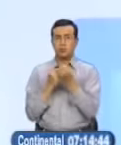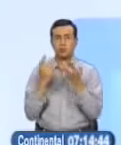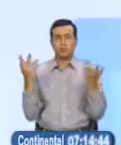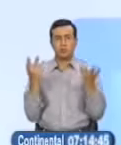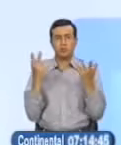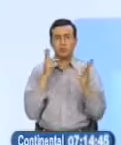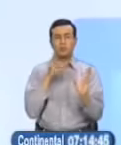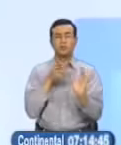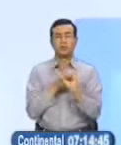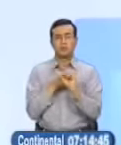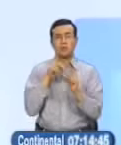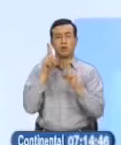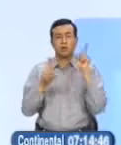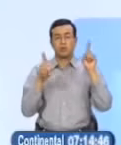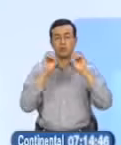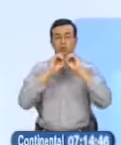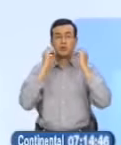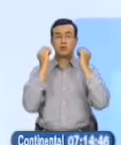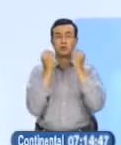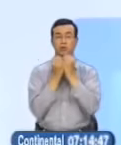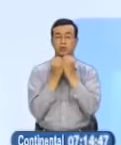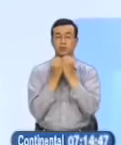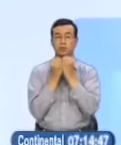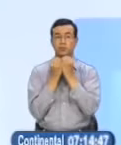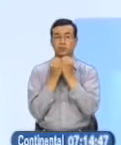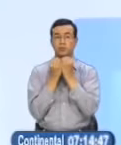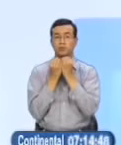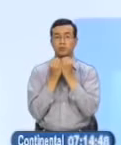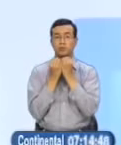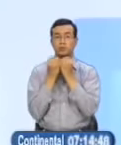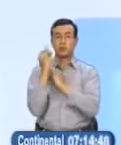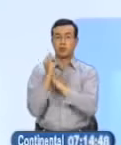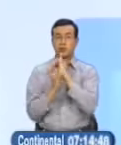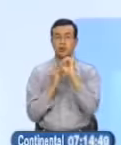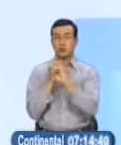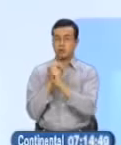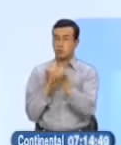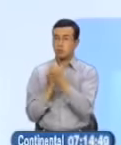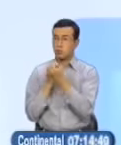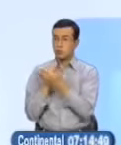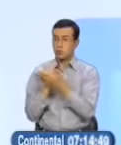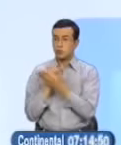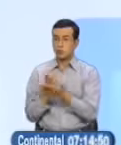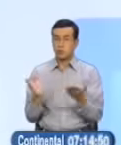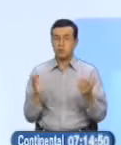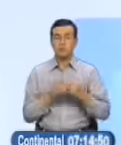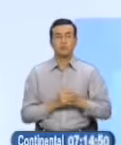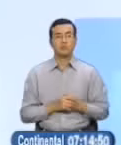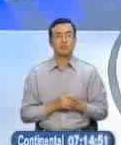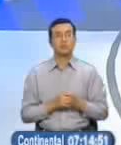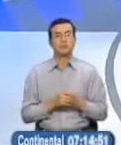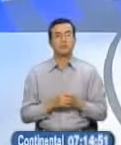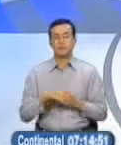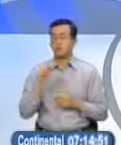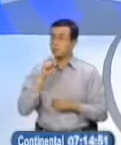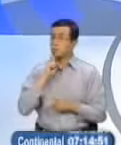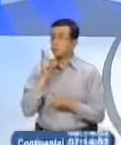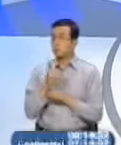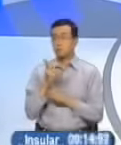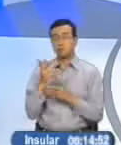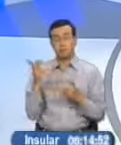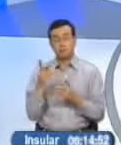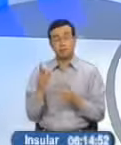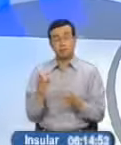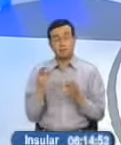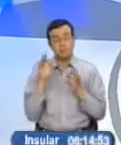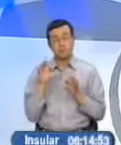la participación de algunos organismos multilaterales del sistema de Naciones Unidas. Así es, porque efectivamente